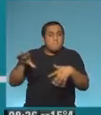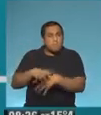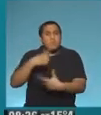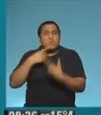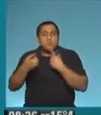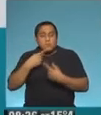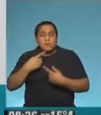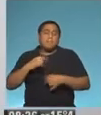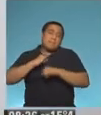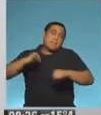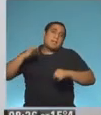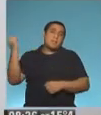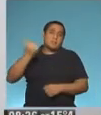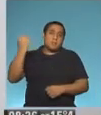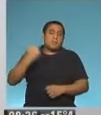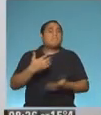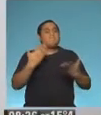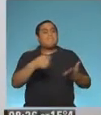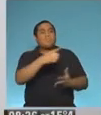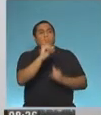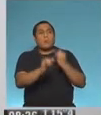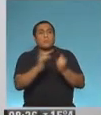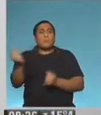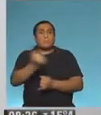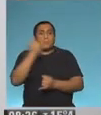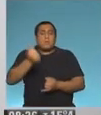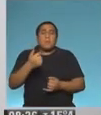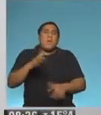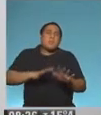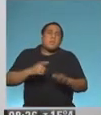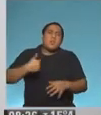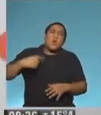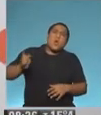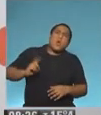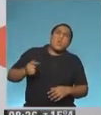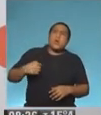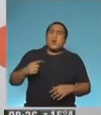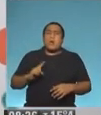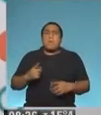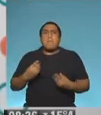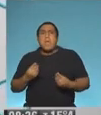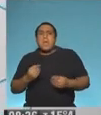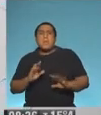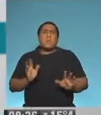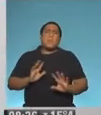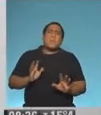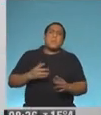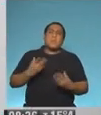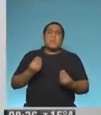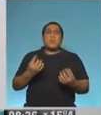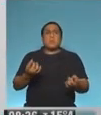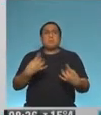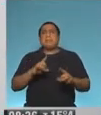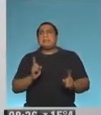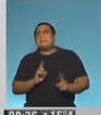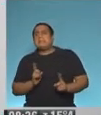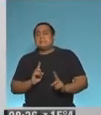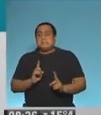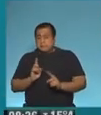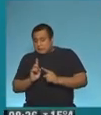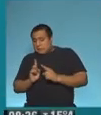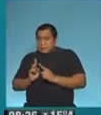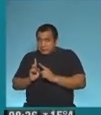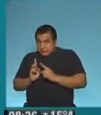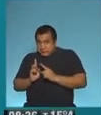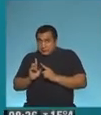muy importante lo que decís, porque en realidad quizás la negación que uno tiene frente al temor, justamente esa negación es la que genera